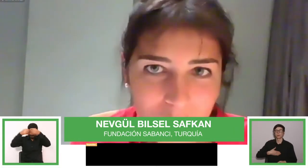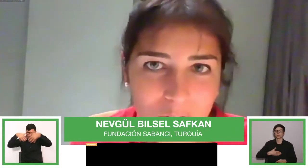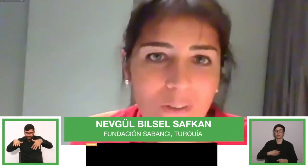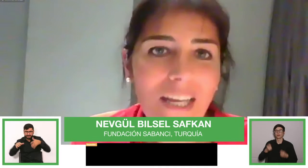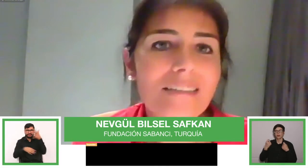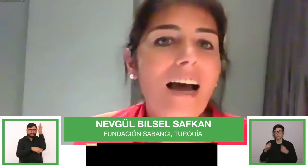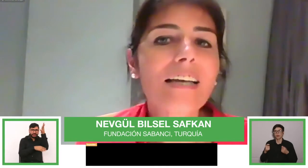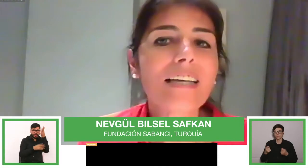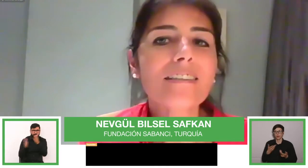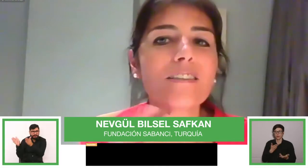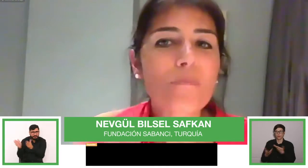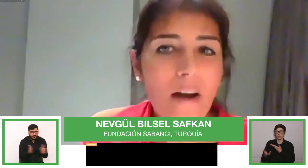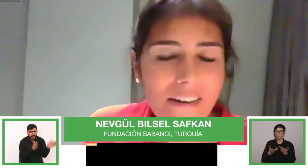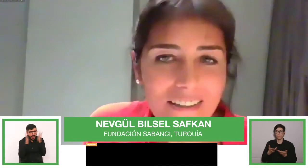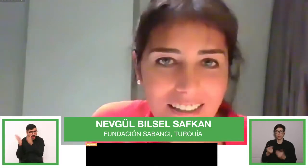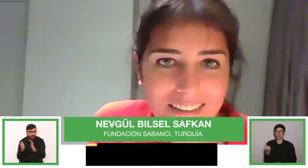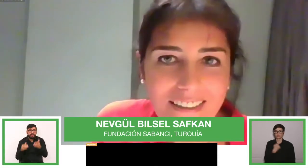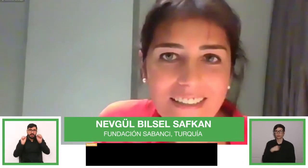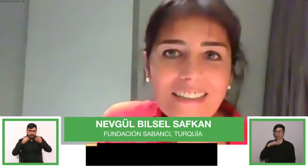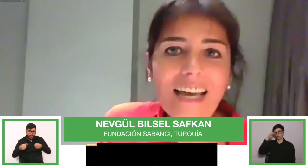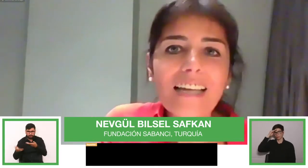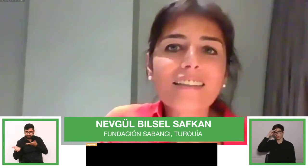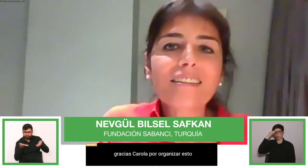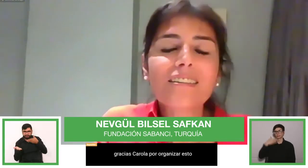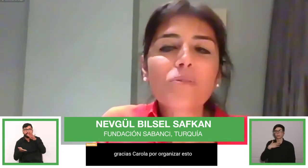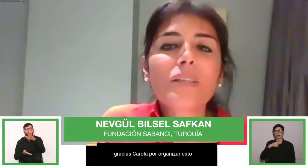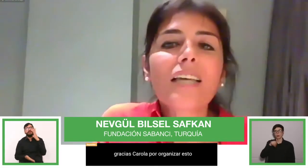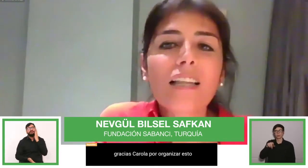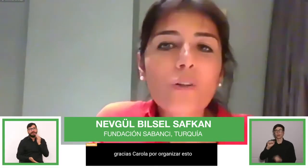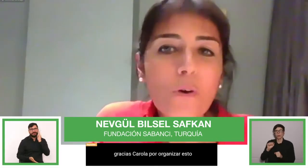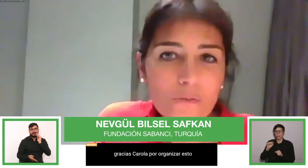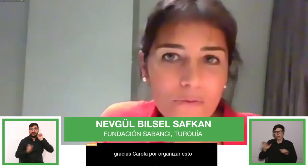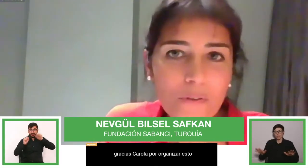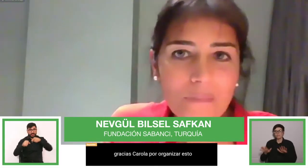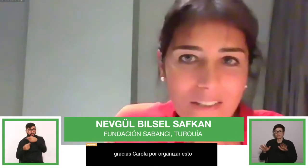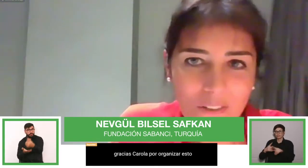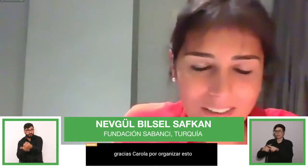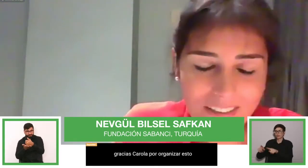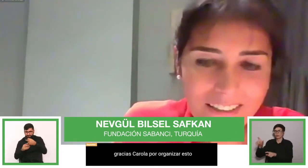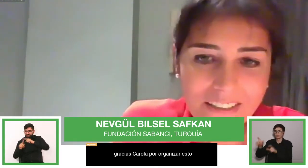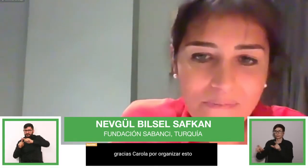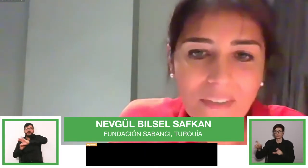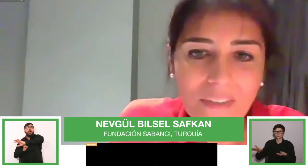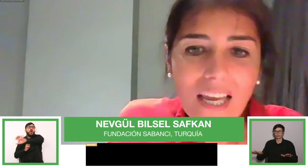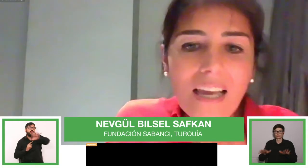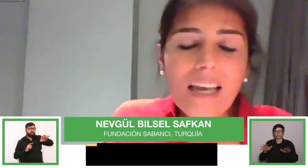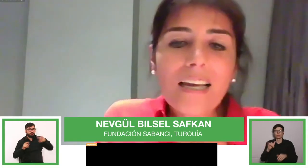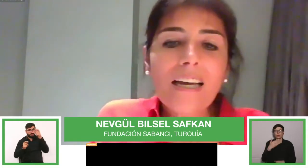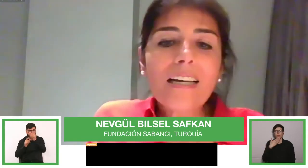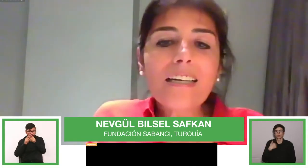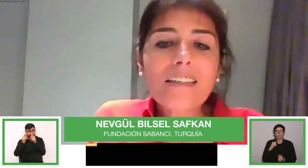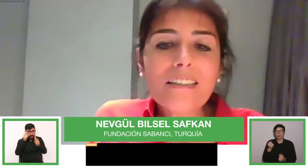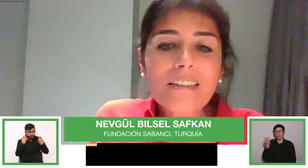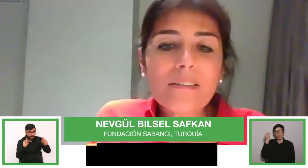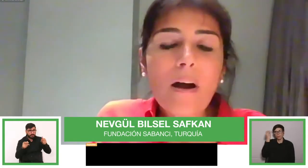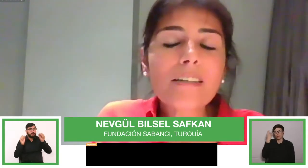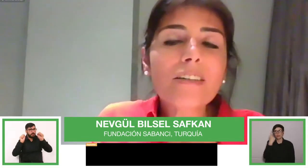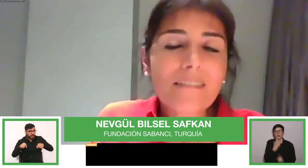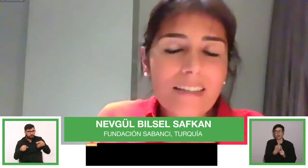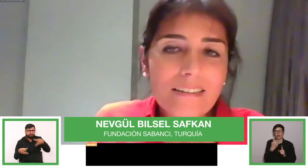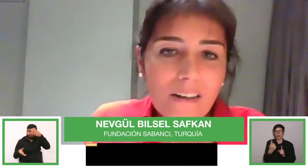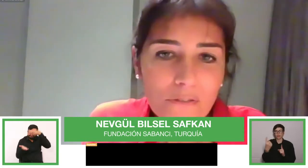nuestra experiencia para que puedan inspirar a otros también y que también podemos aprender de cada